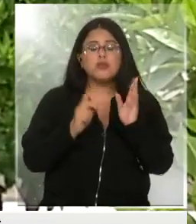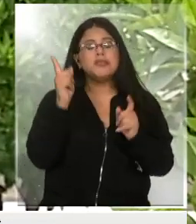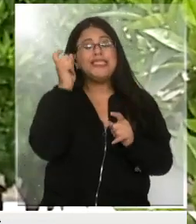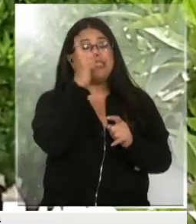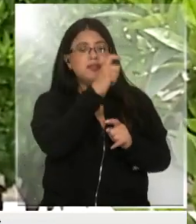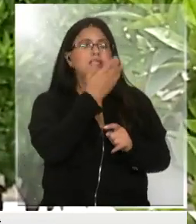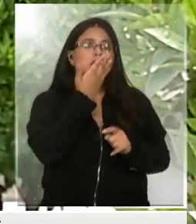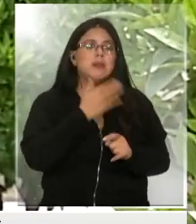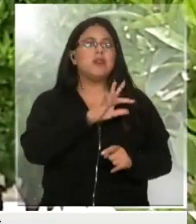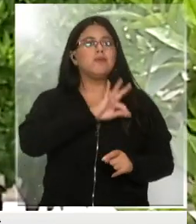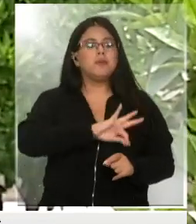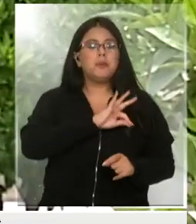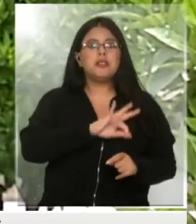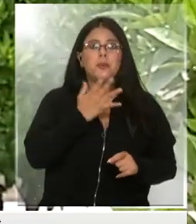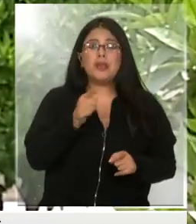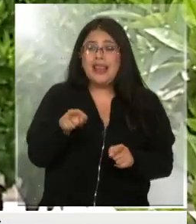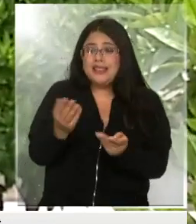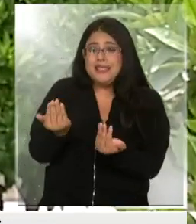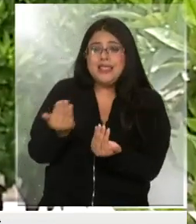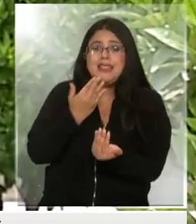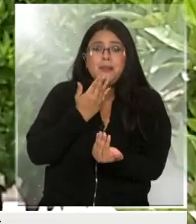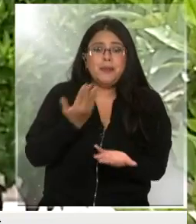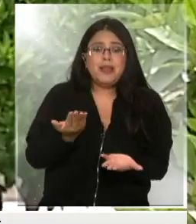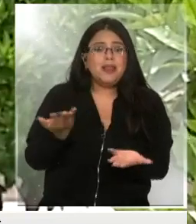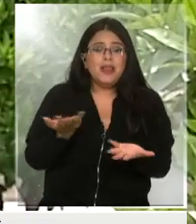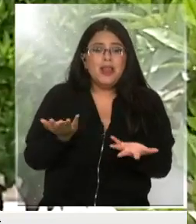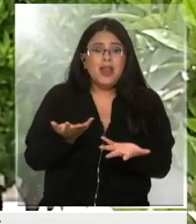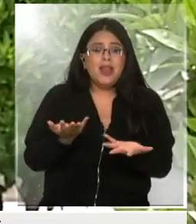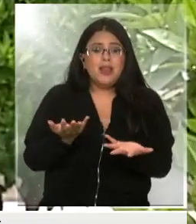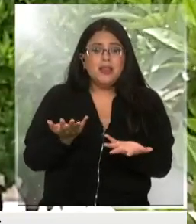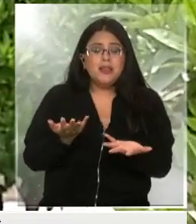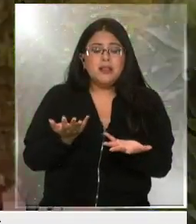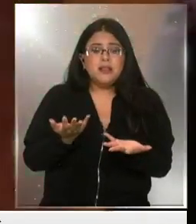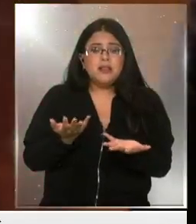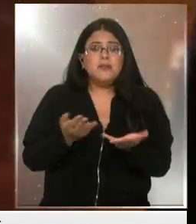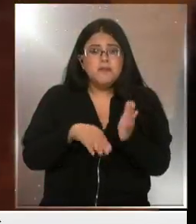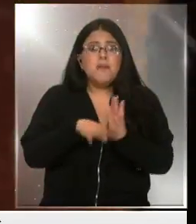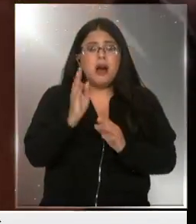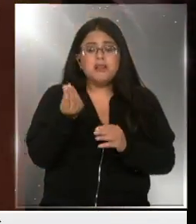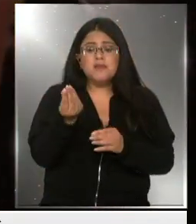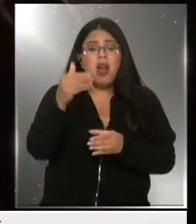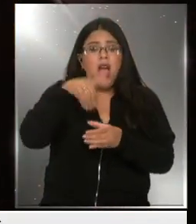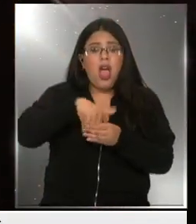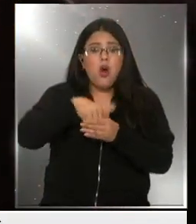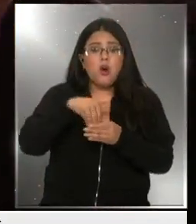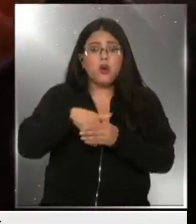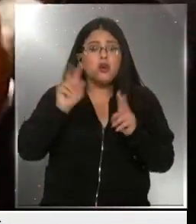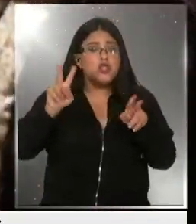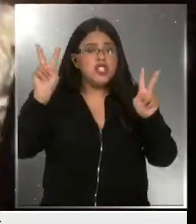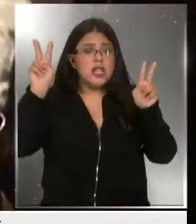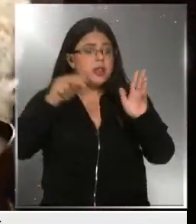las pensiones, ¿cierto? Porque necesitamos, para tener mejores pensiones, necesitamos más ahorro. Para sacar la reforma